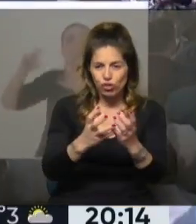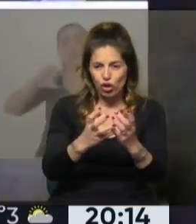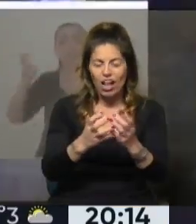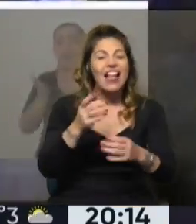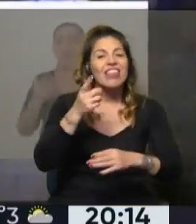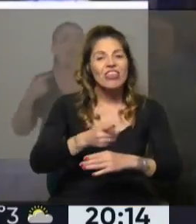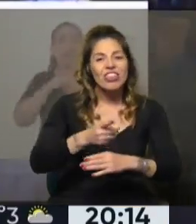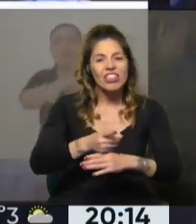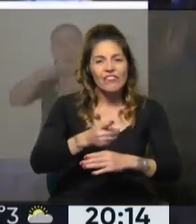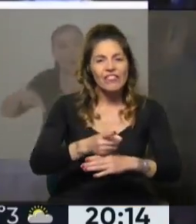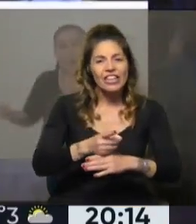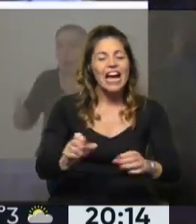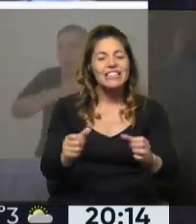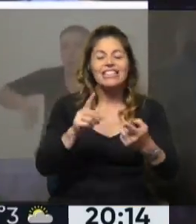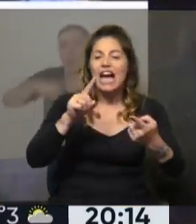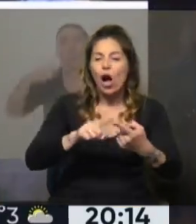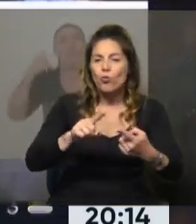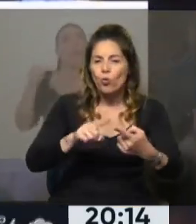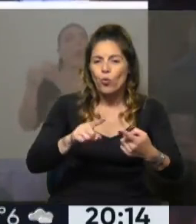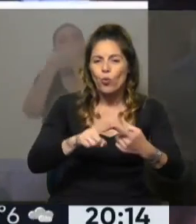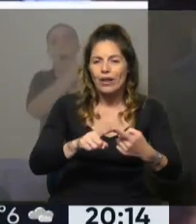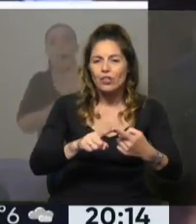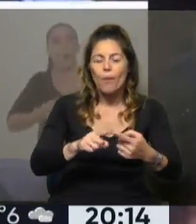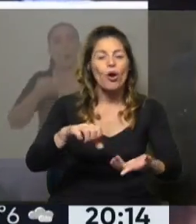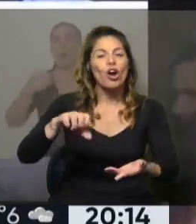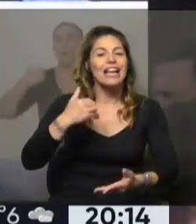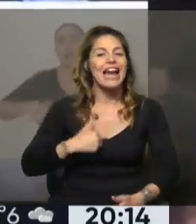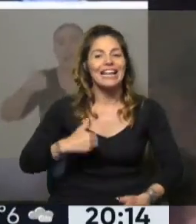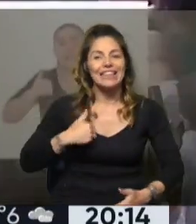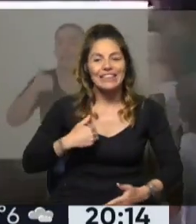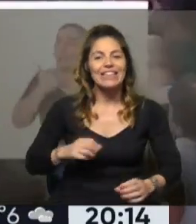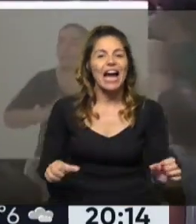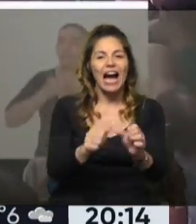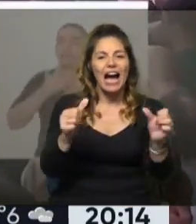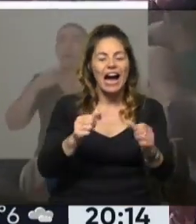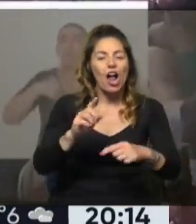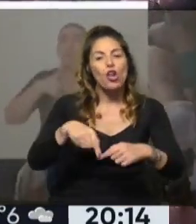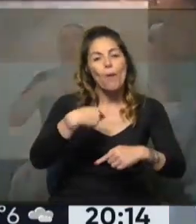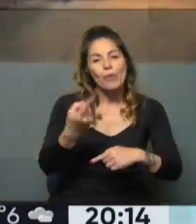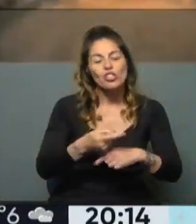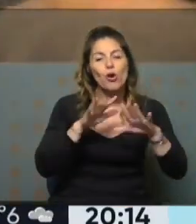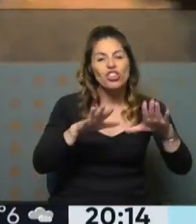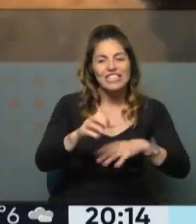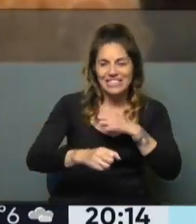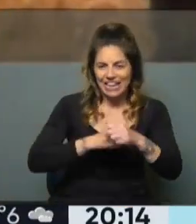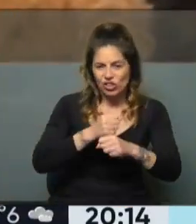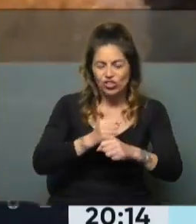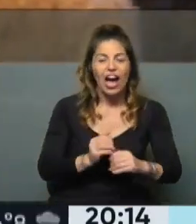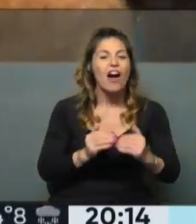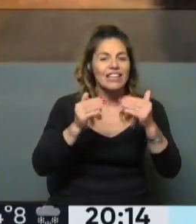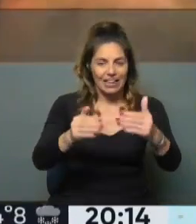deben ser acuerdos por los que la Argentina transite los próximos 10 años y